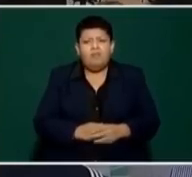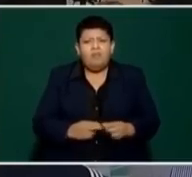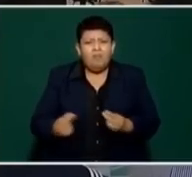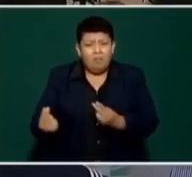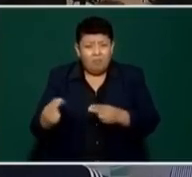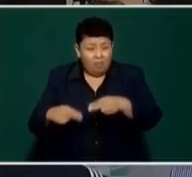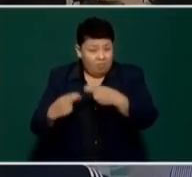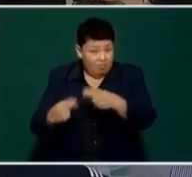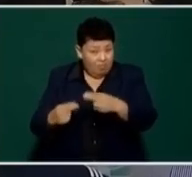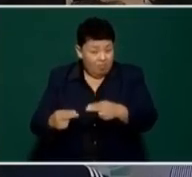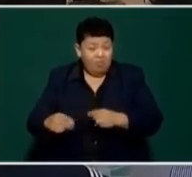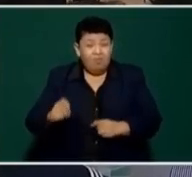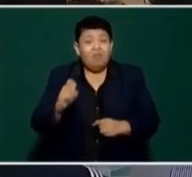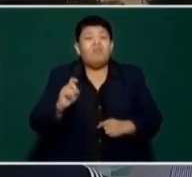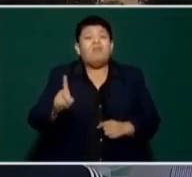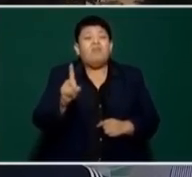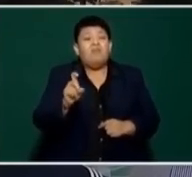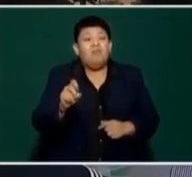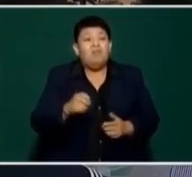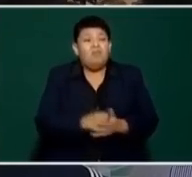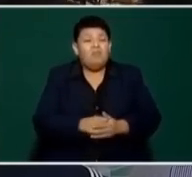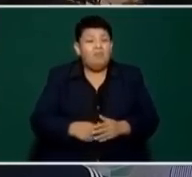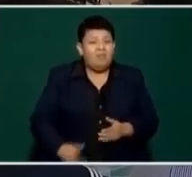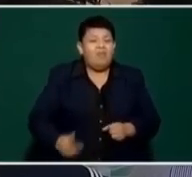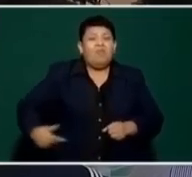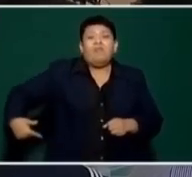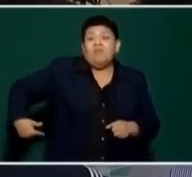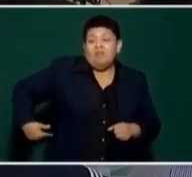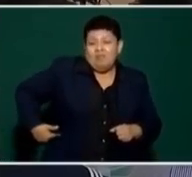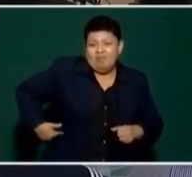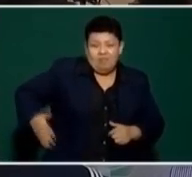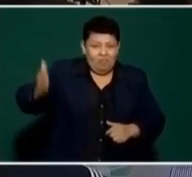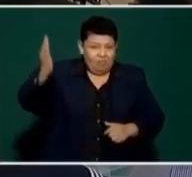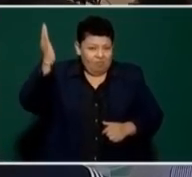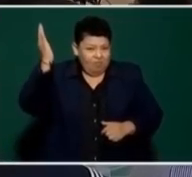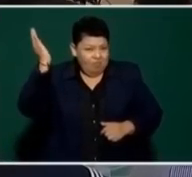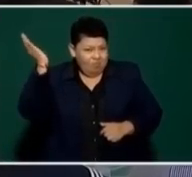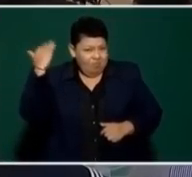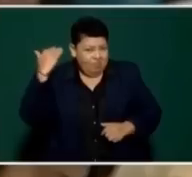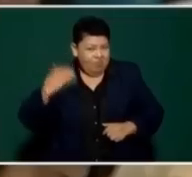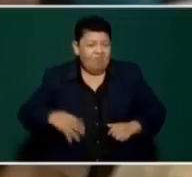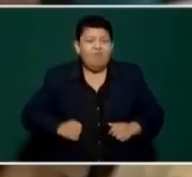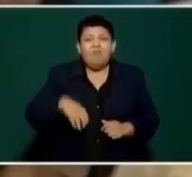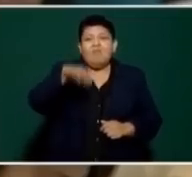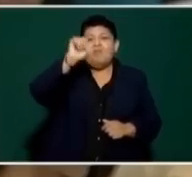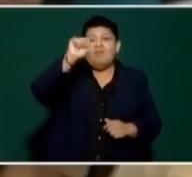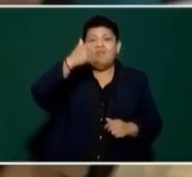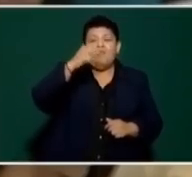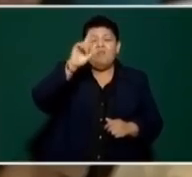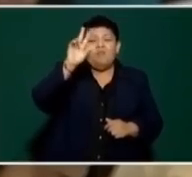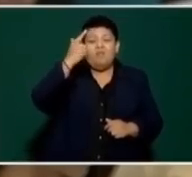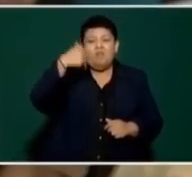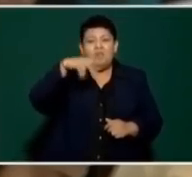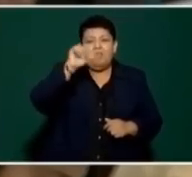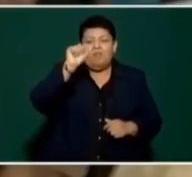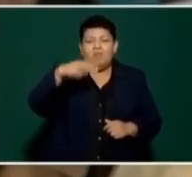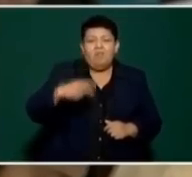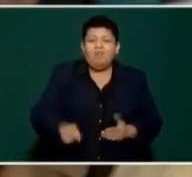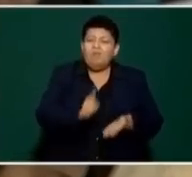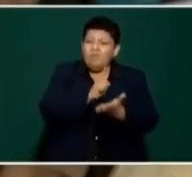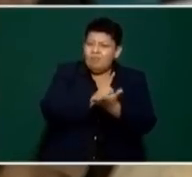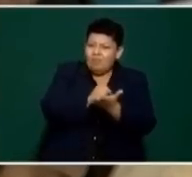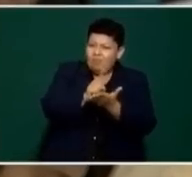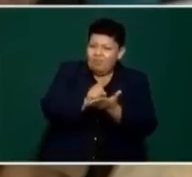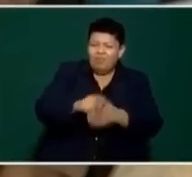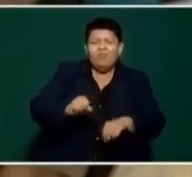Que nuestro anterior gobernador se le dio por concesionar durante muchos años y pues es un derecho humano. Y bueno,